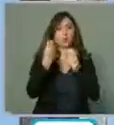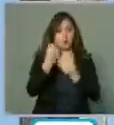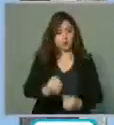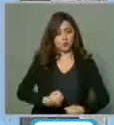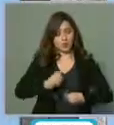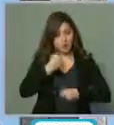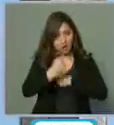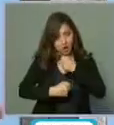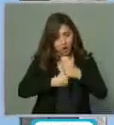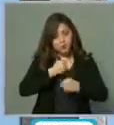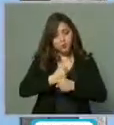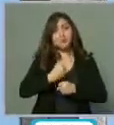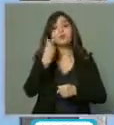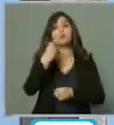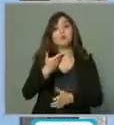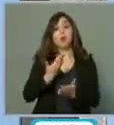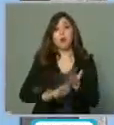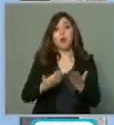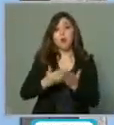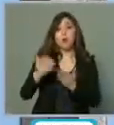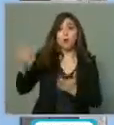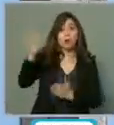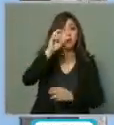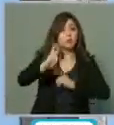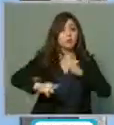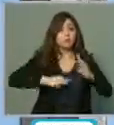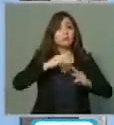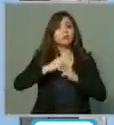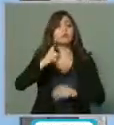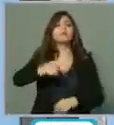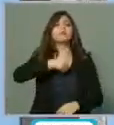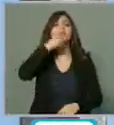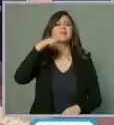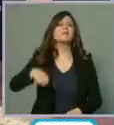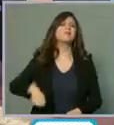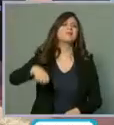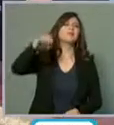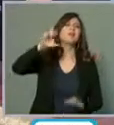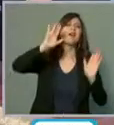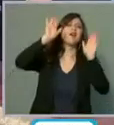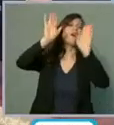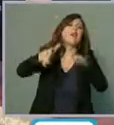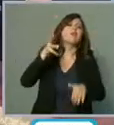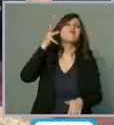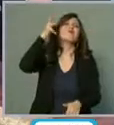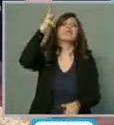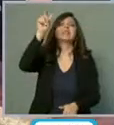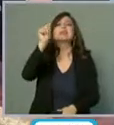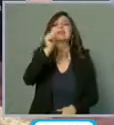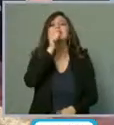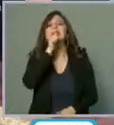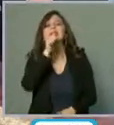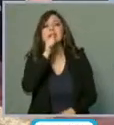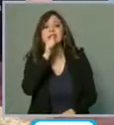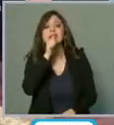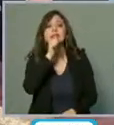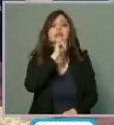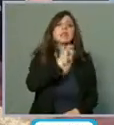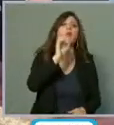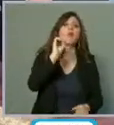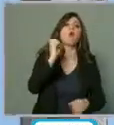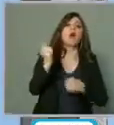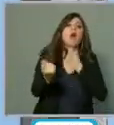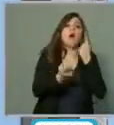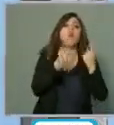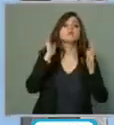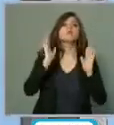realidad nacional y mundial de que ya esos que pensábamos, no, la vejez está muy lejos, ya estamos acercándonos hacia allá, o algunos ya son viejos,